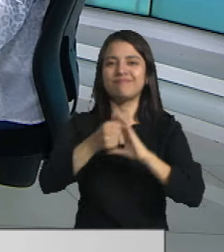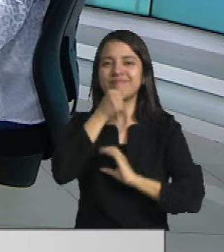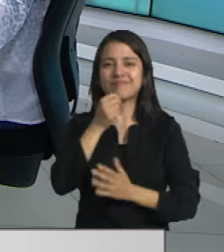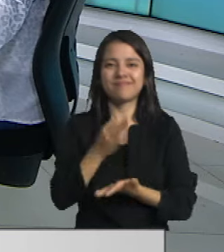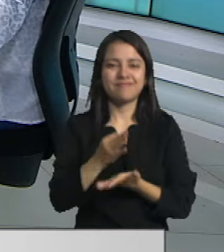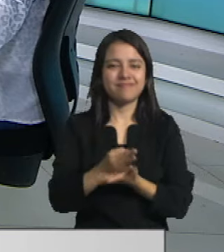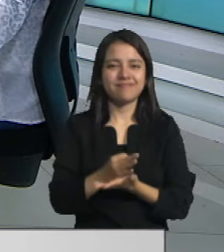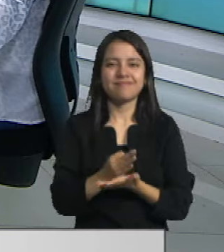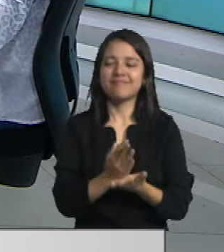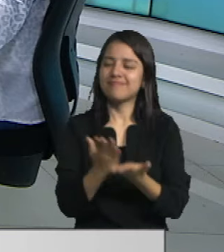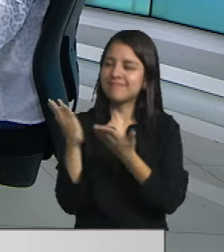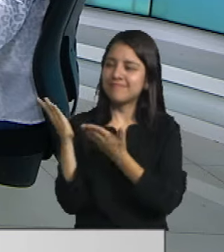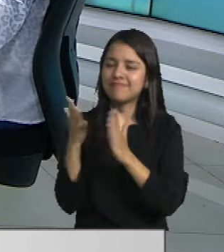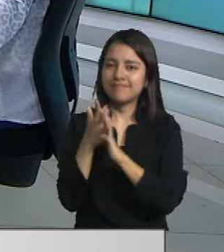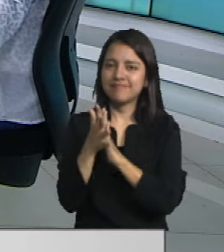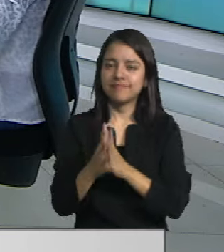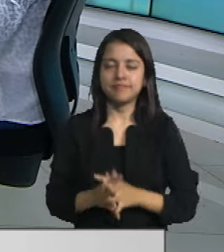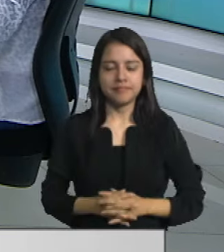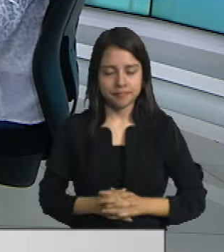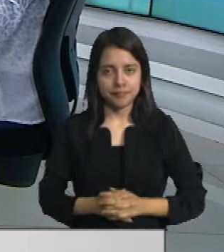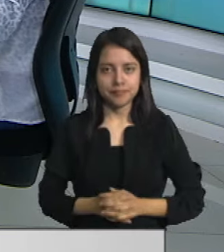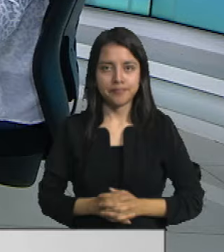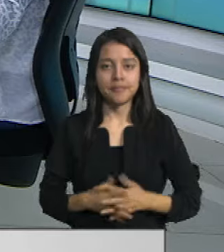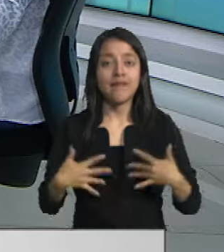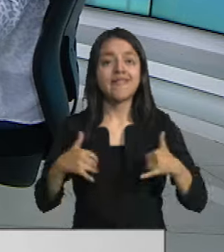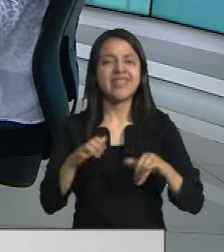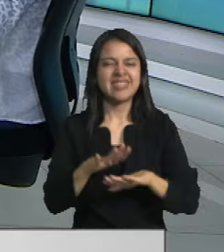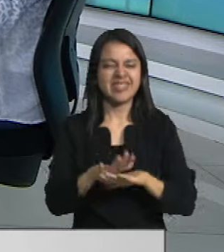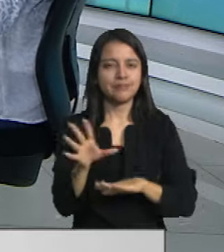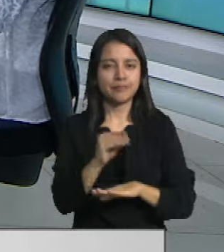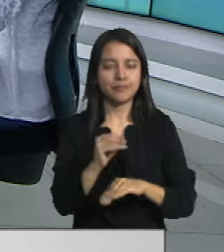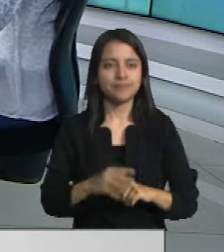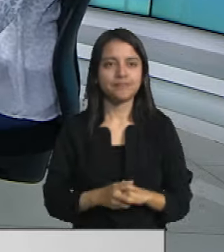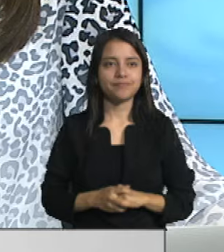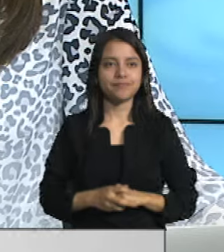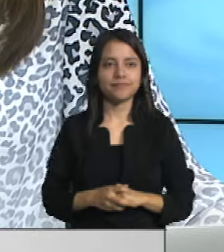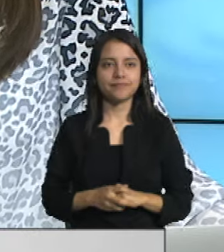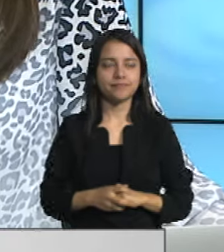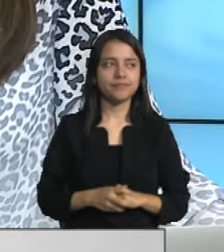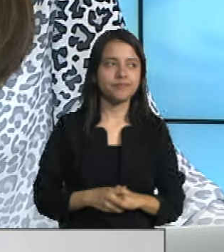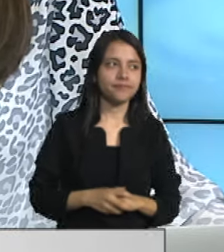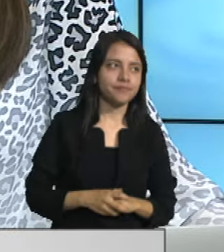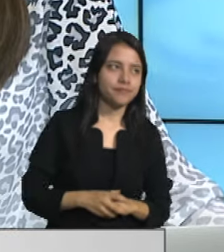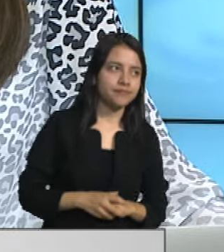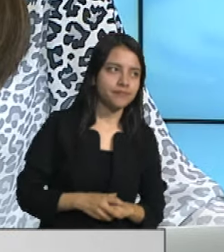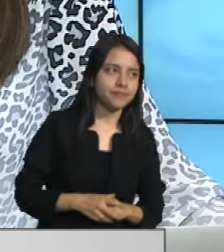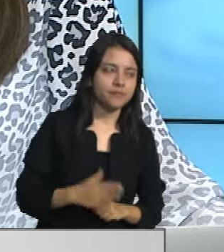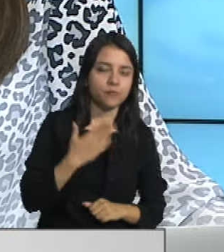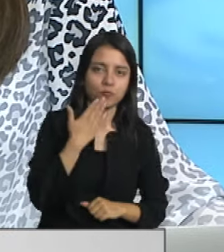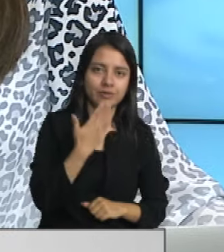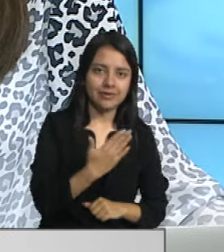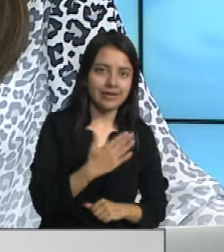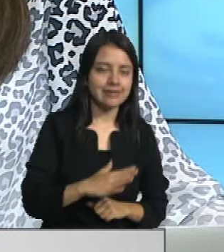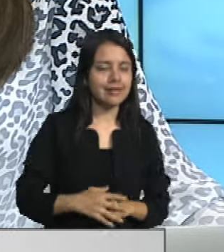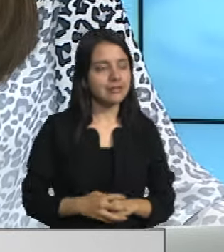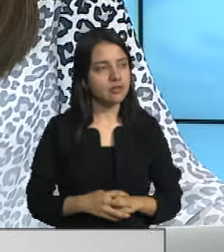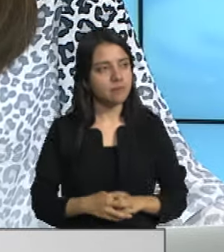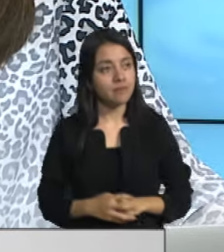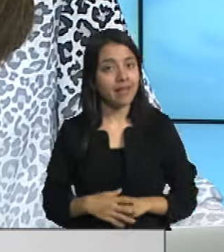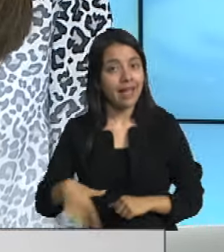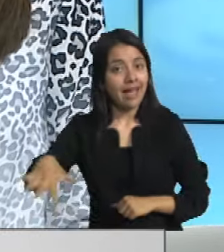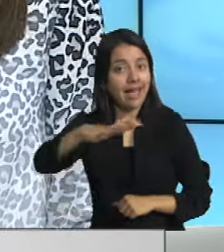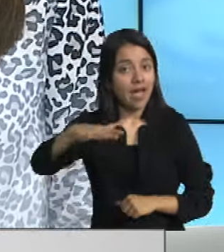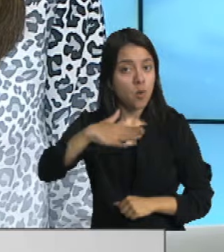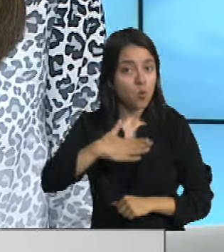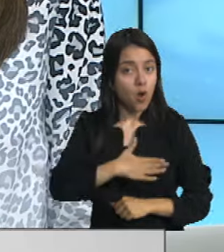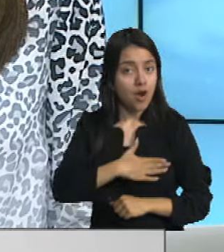Para Noticentro 1, CMI, informó Ana Mercedes Ariza. Feliz tarde para todos. Ana Mercedes, muchas gracias. Y cayeron 10 integrantes del Clan del Golfo